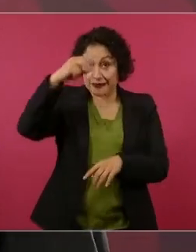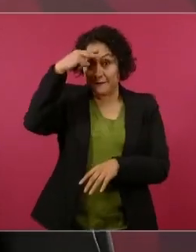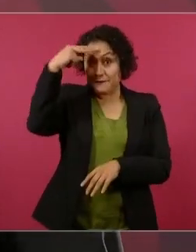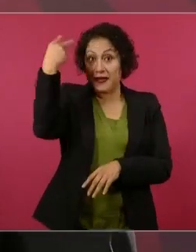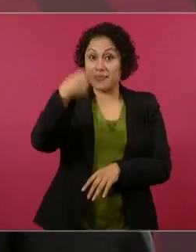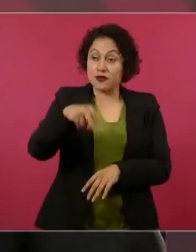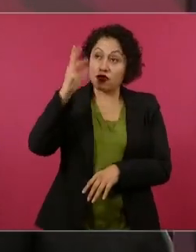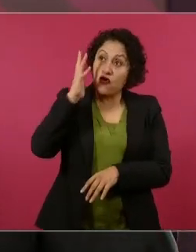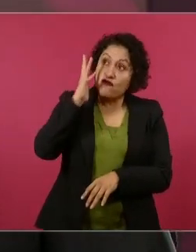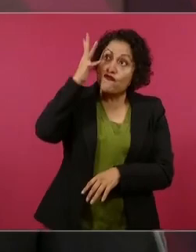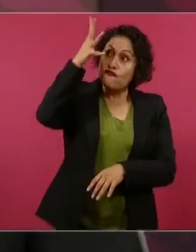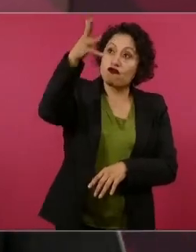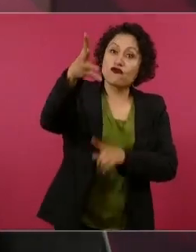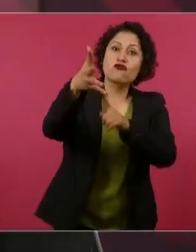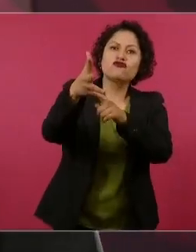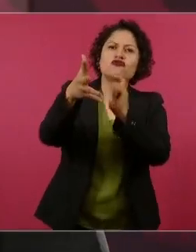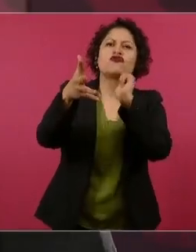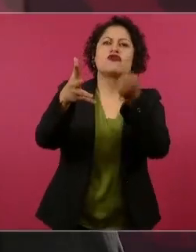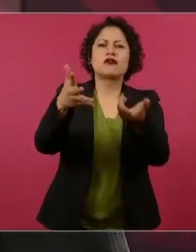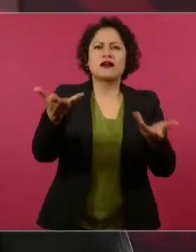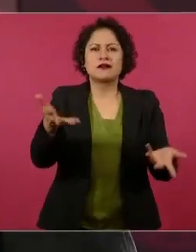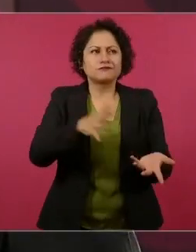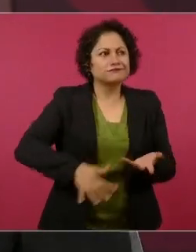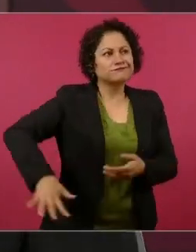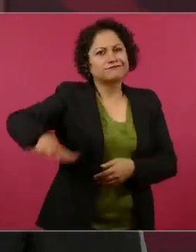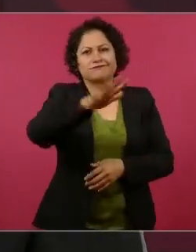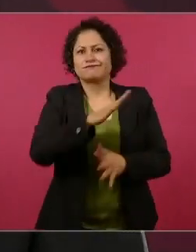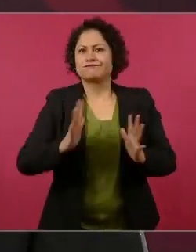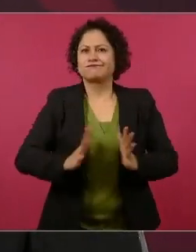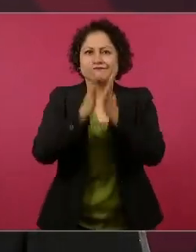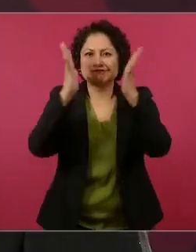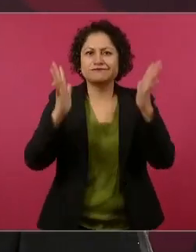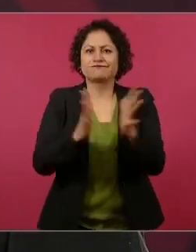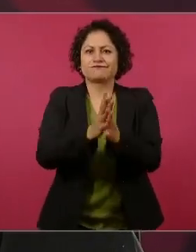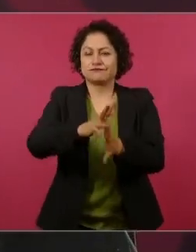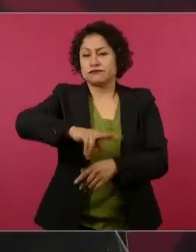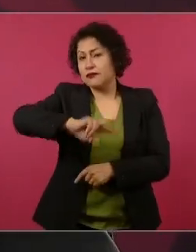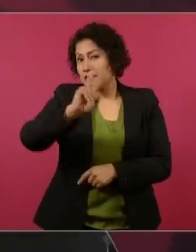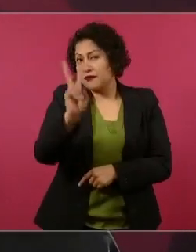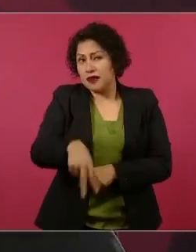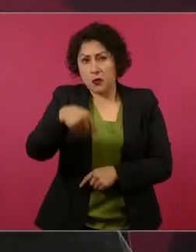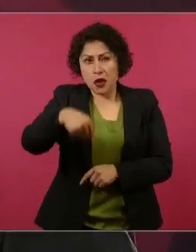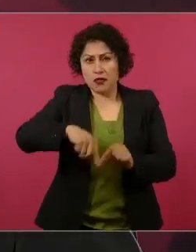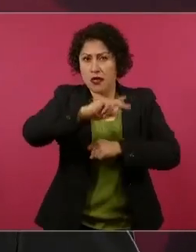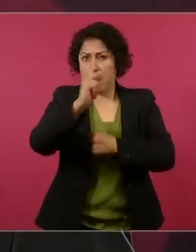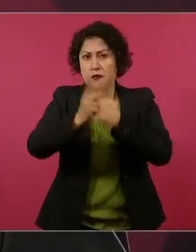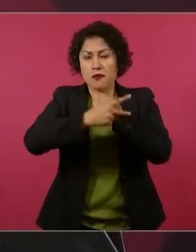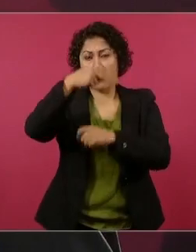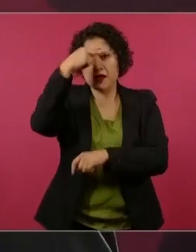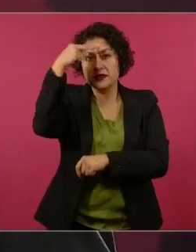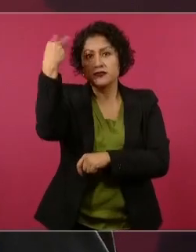Ya México, que siempre ha tenido muy buena fama en el mundo,